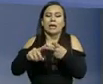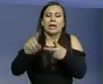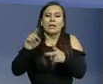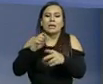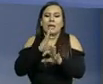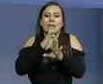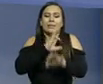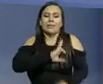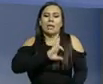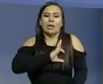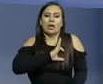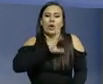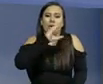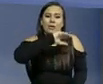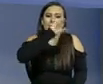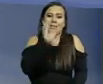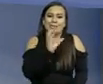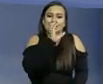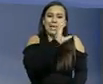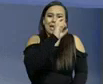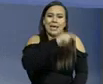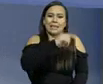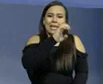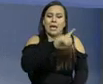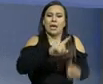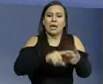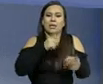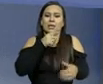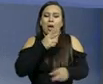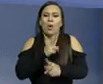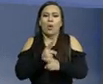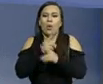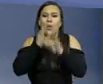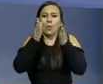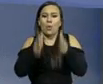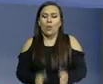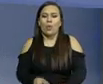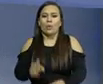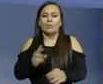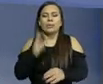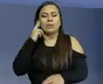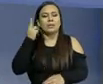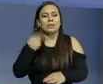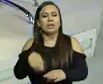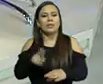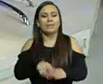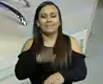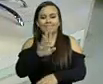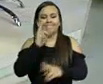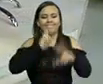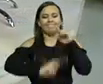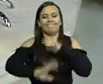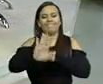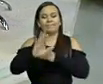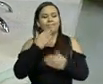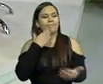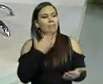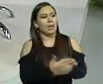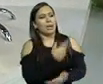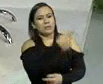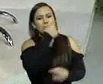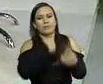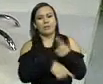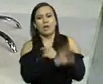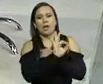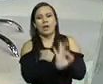técnico de cn y posiblemente los mismos los mismos vocales del consejo nacional habrá que investigarlo asambleísta afuera muchísimas gracias por